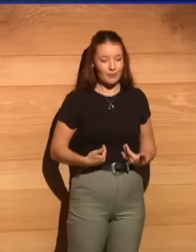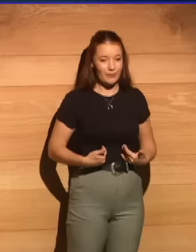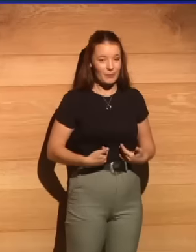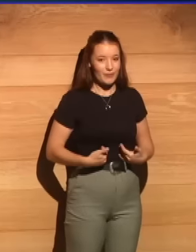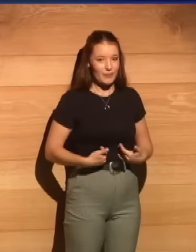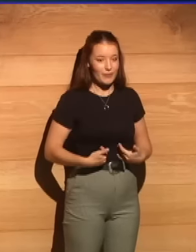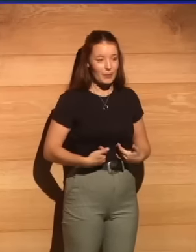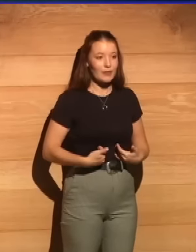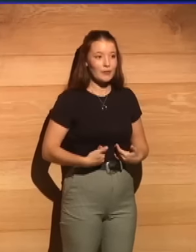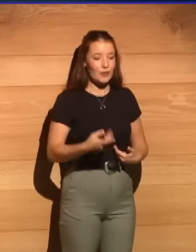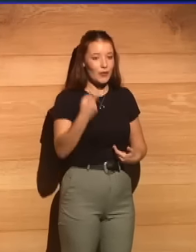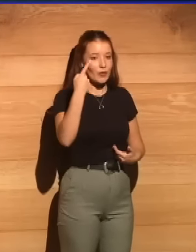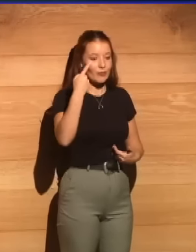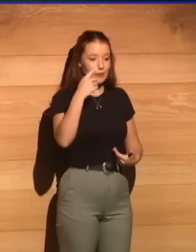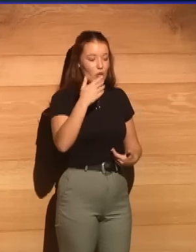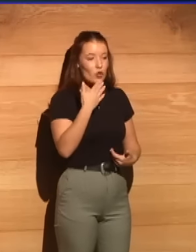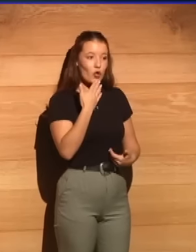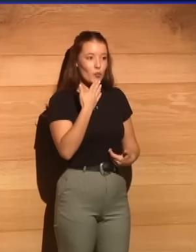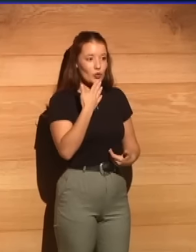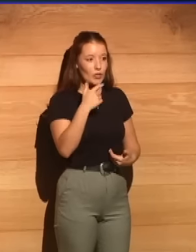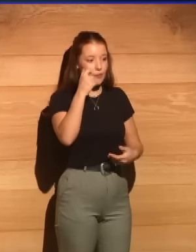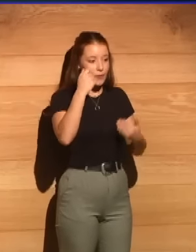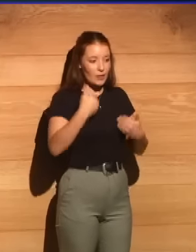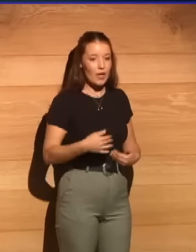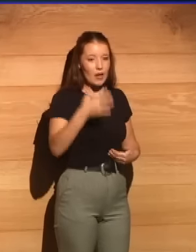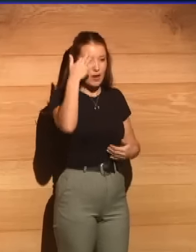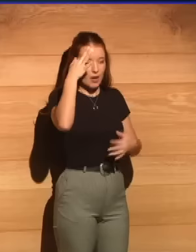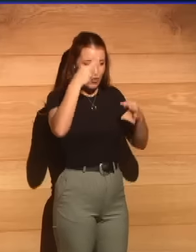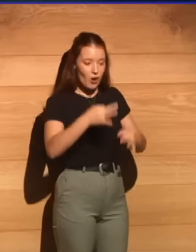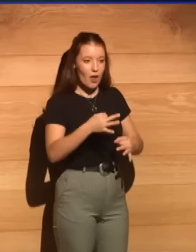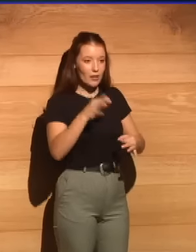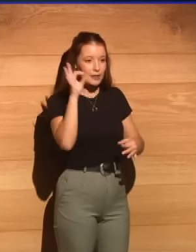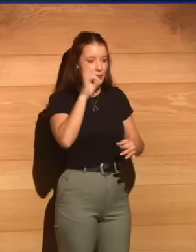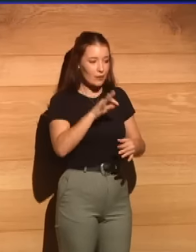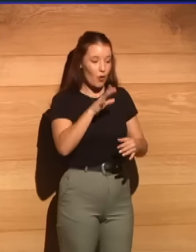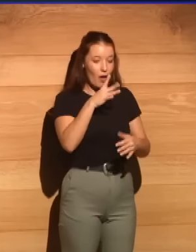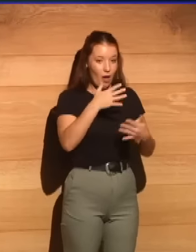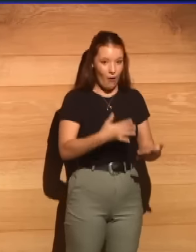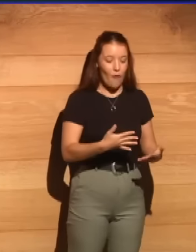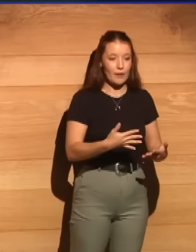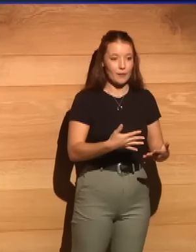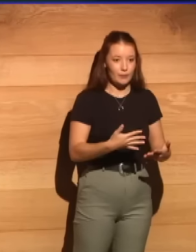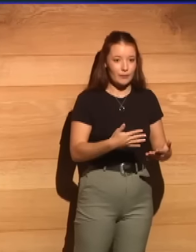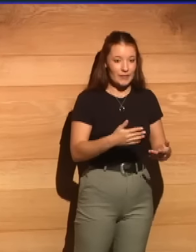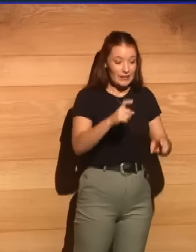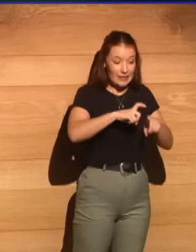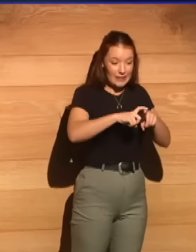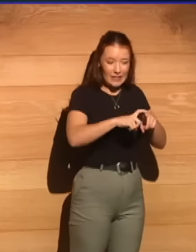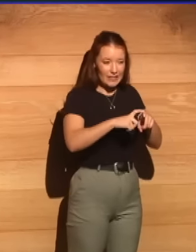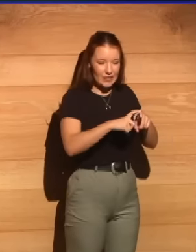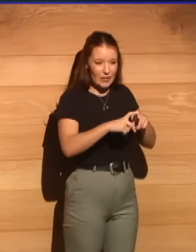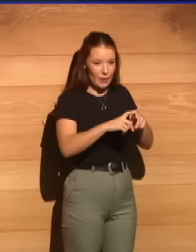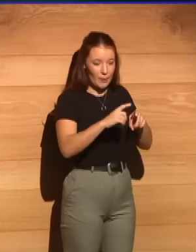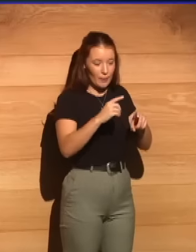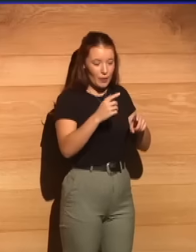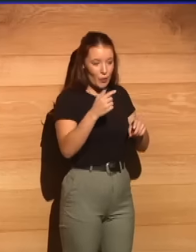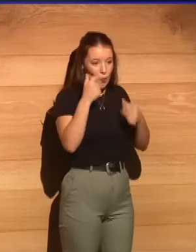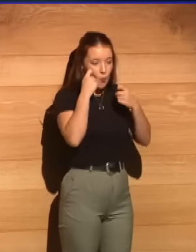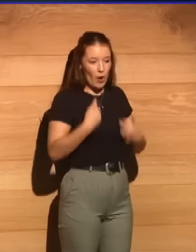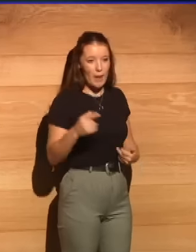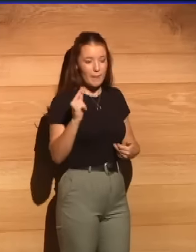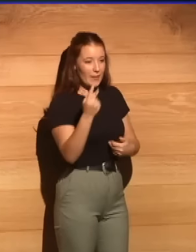ser racional, en el siglo que nos viene ahora, la característica más humana va a ser justamente lo irracional. Aquellas